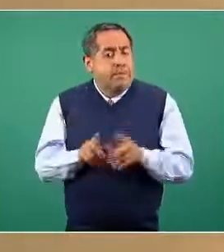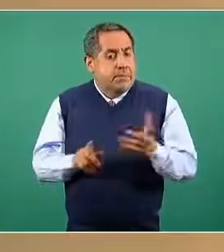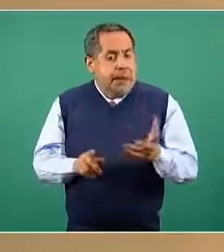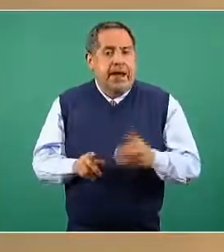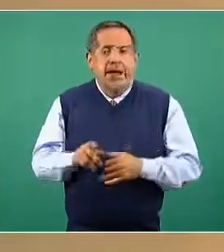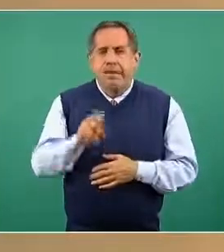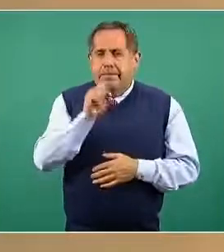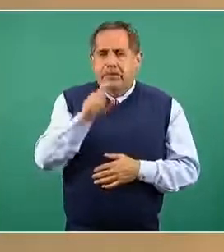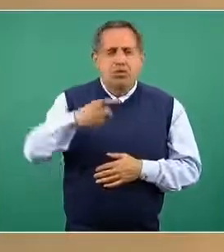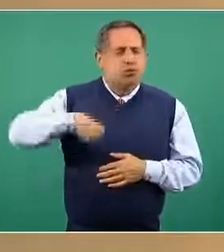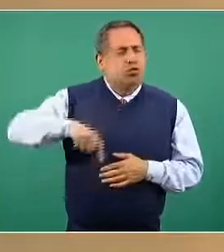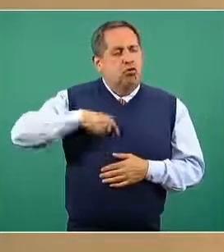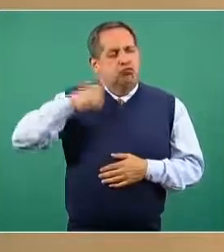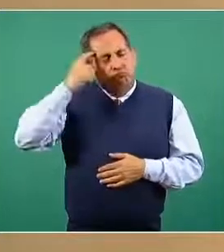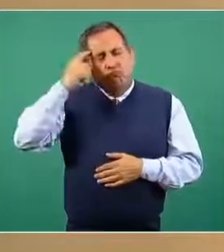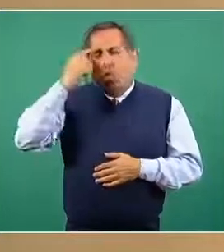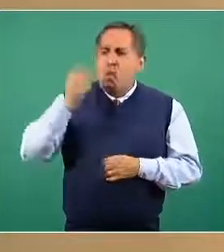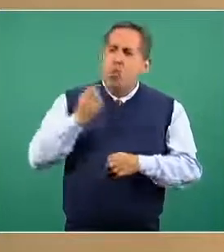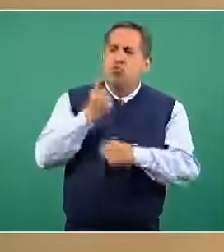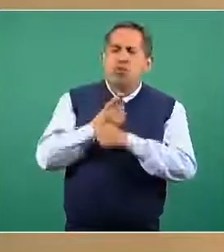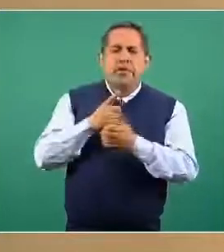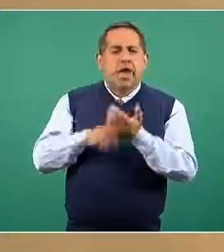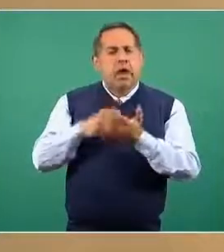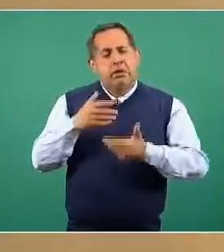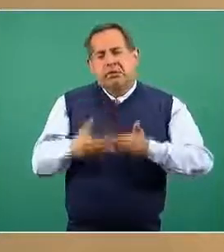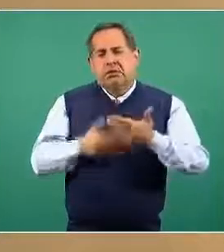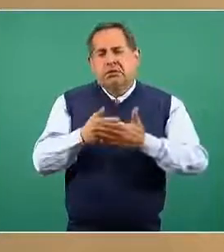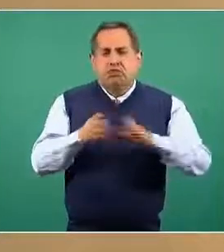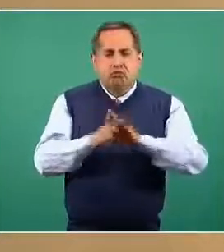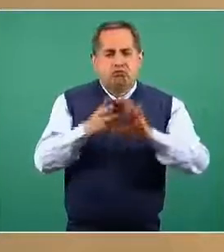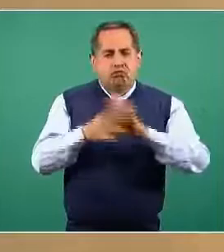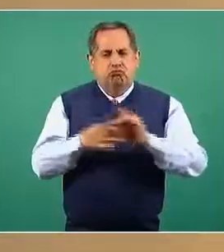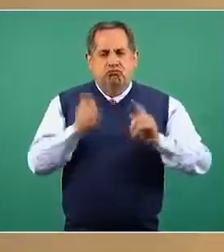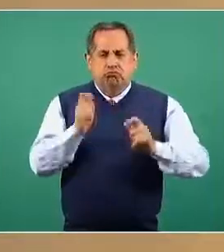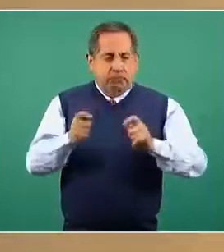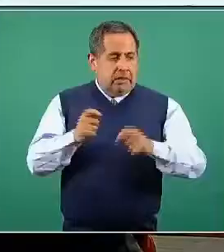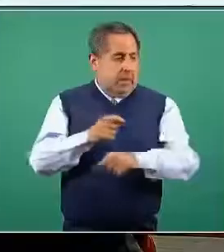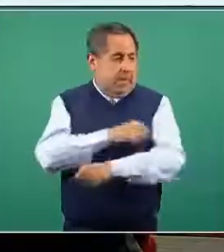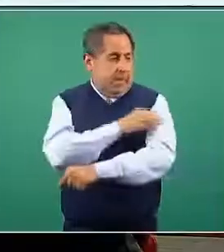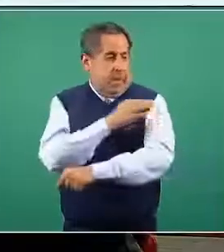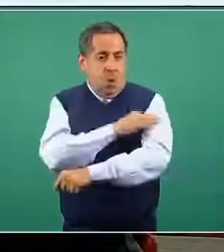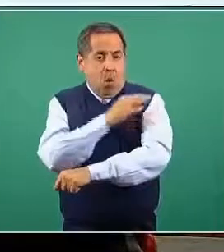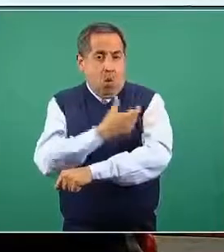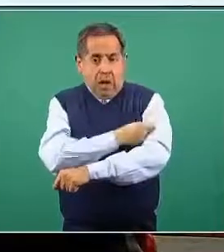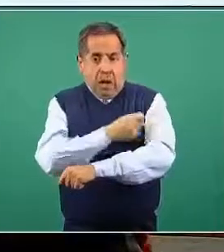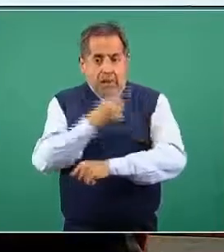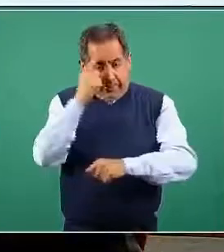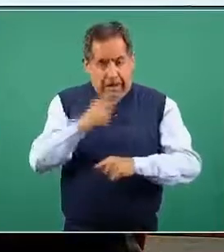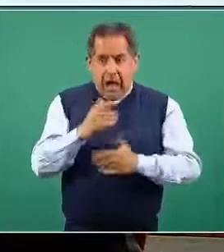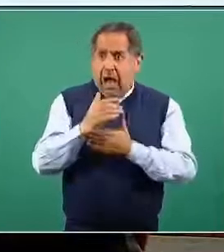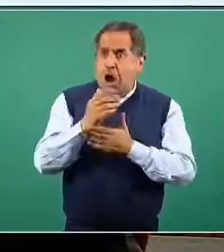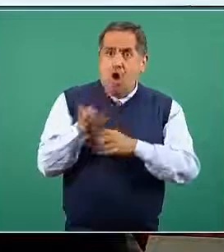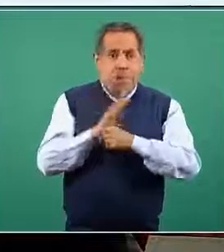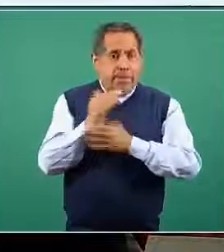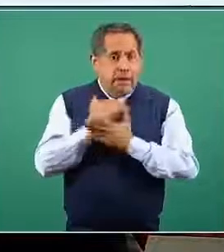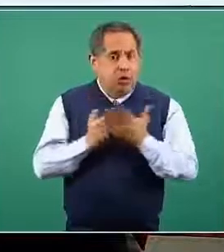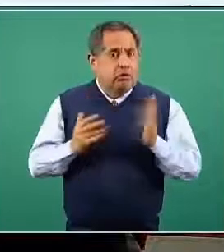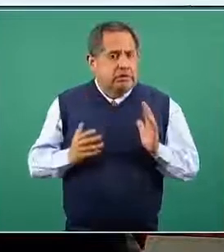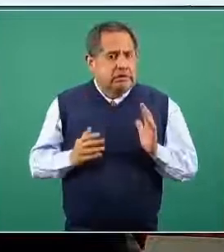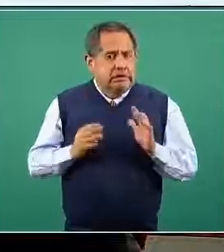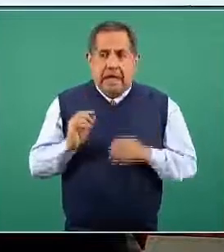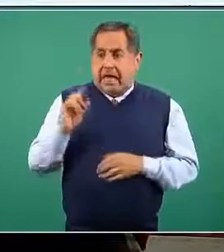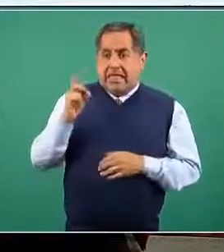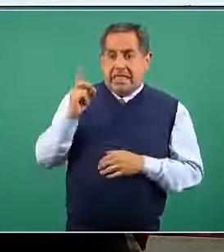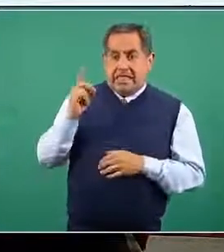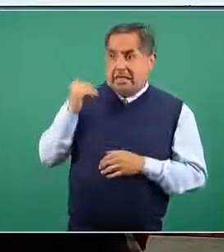la oportunidad y la aprovechamos de tener oportunamente vacuna contra el COVID y la recibimos en